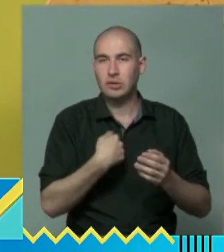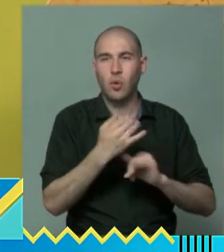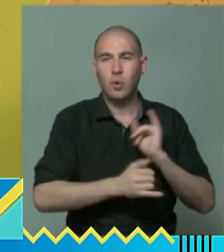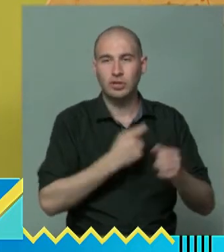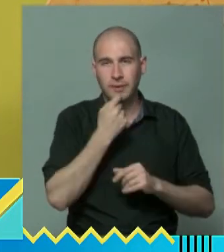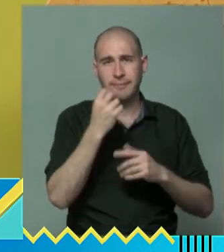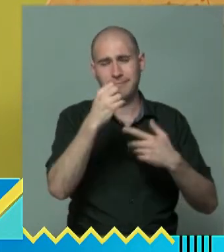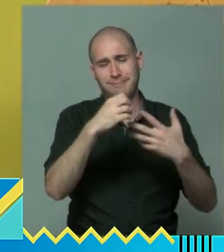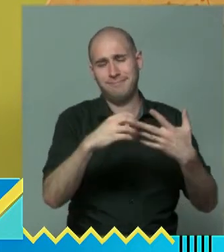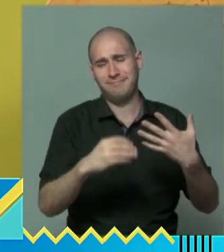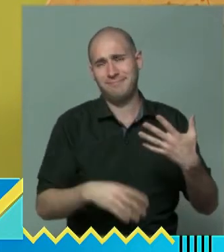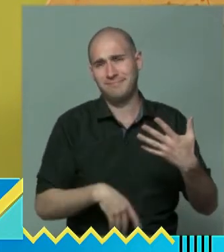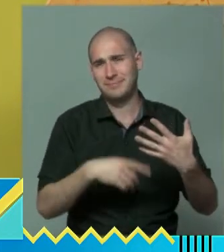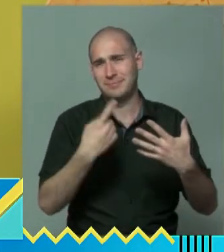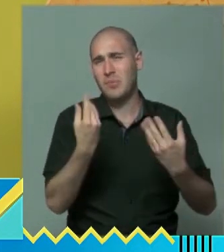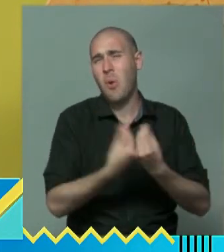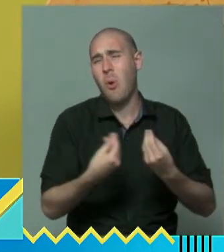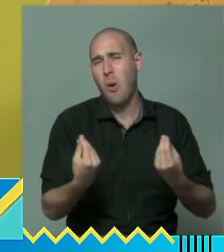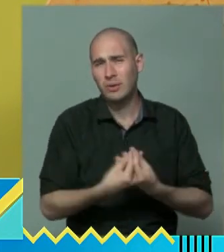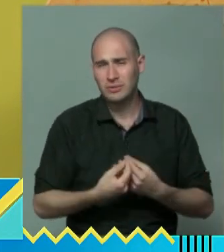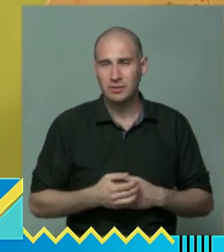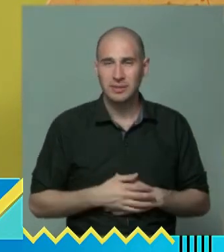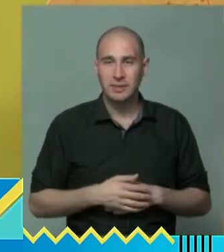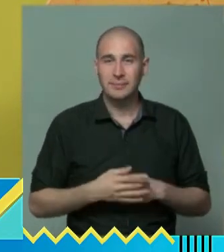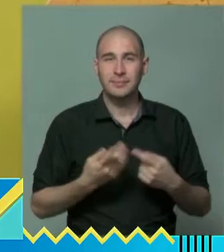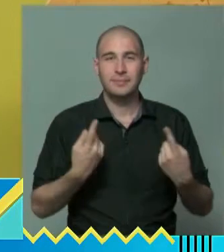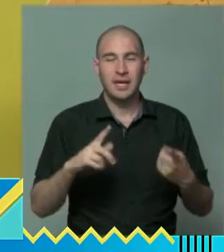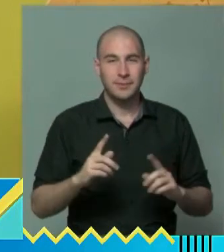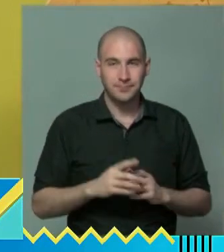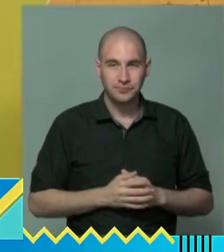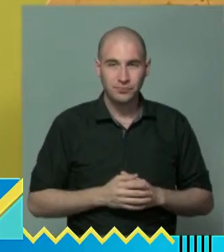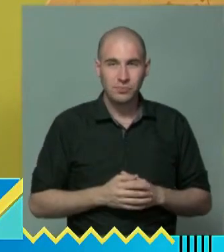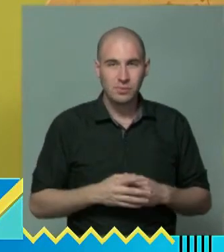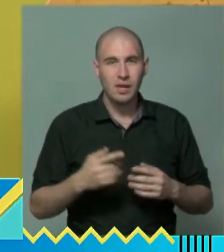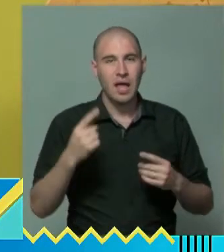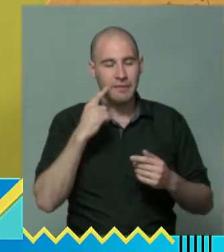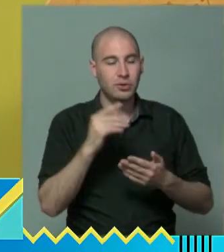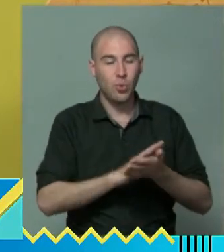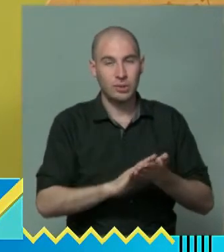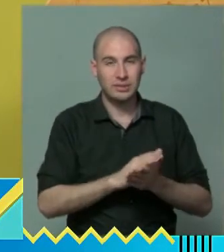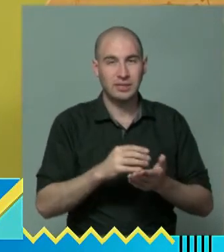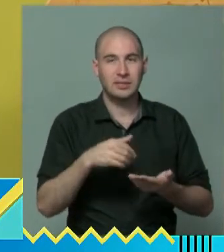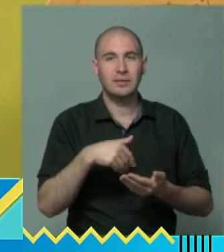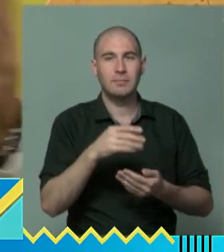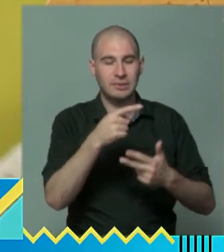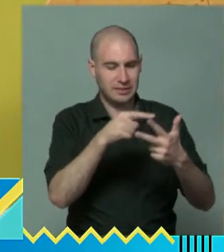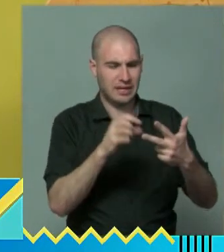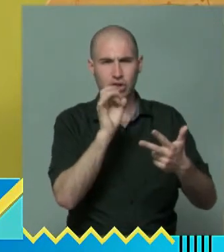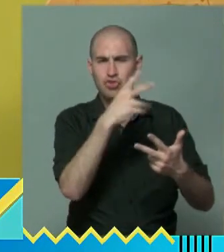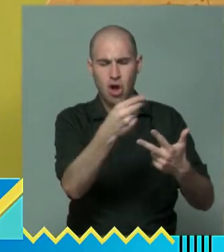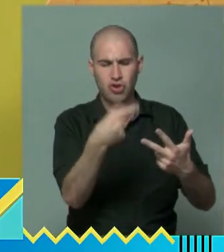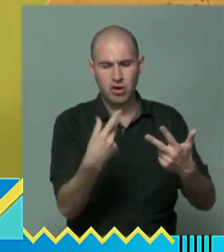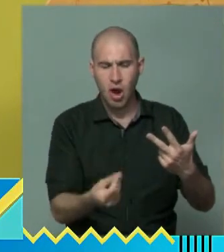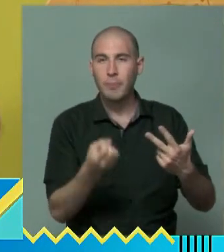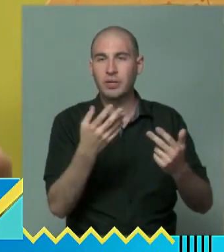hacer innumerables hechos, digamos, pero objetarte que descalificaron a los tres primeros por no